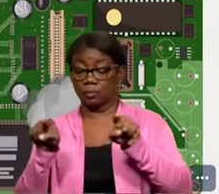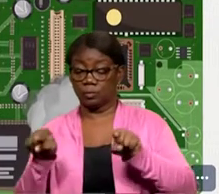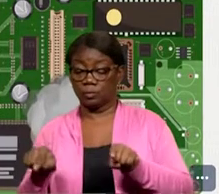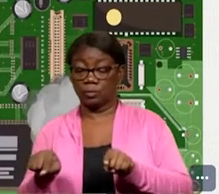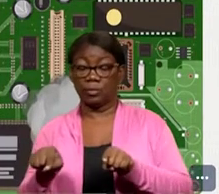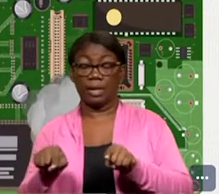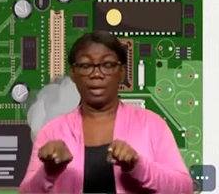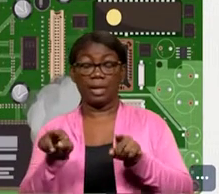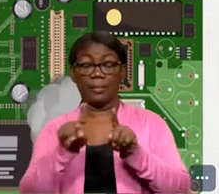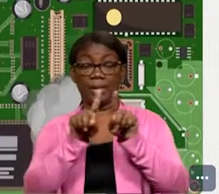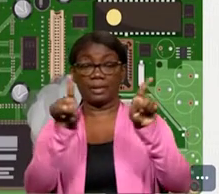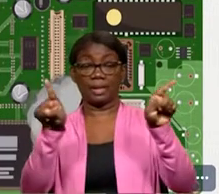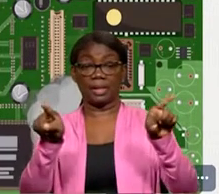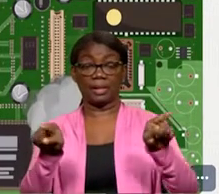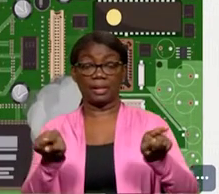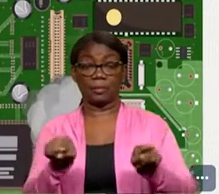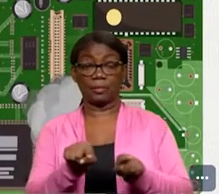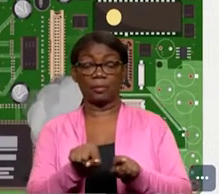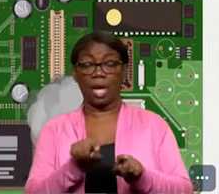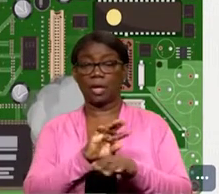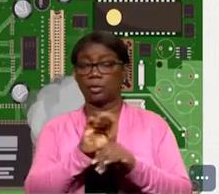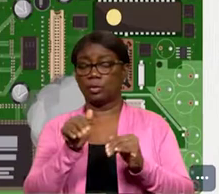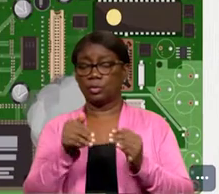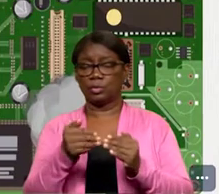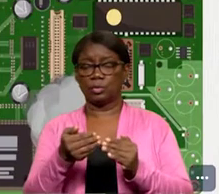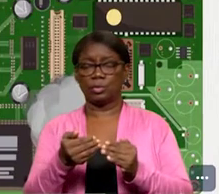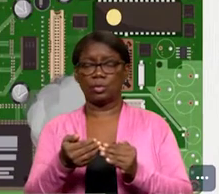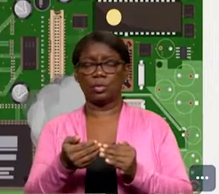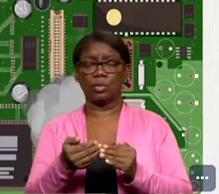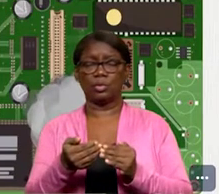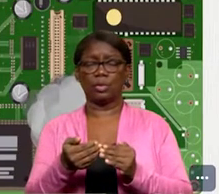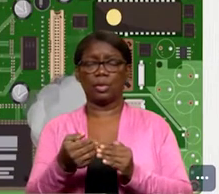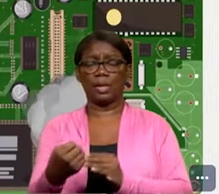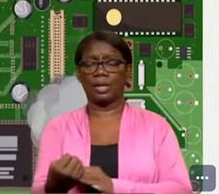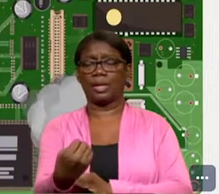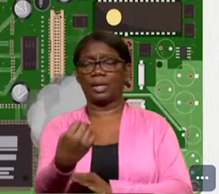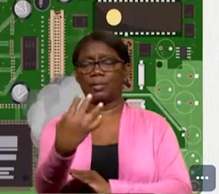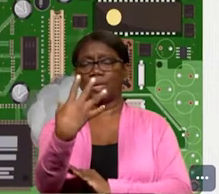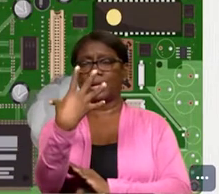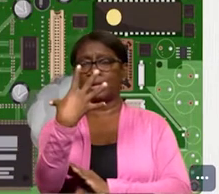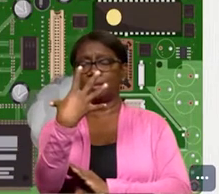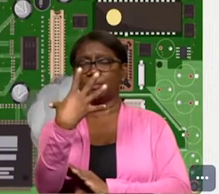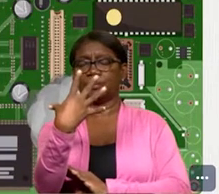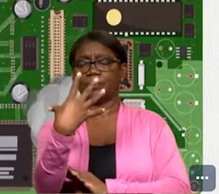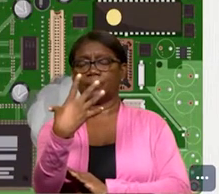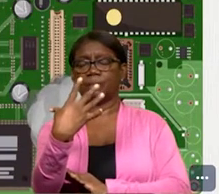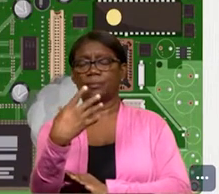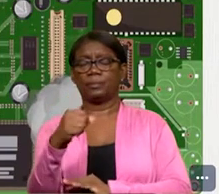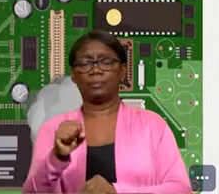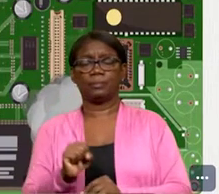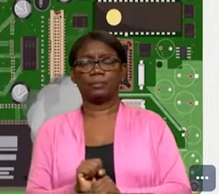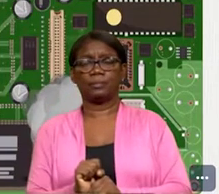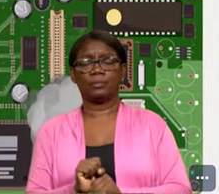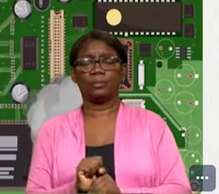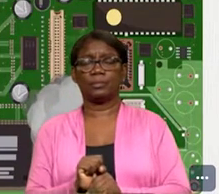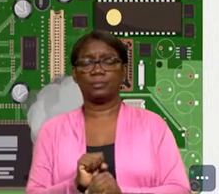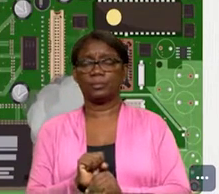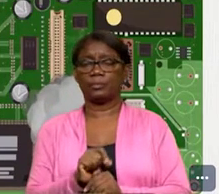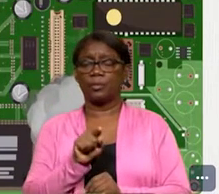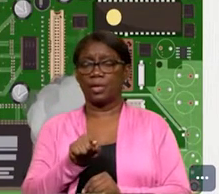pantalla principal, todo lo que concierne a la imagen. Y como les decía anteriormente,